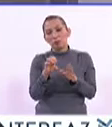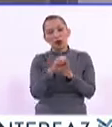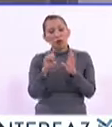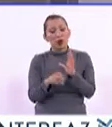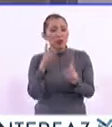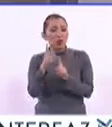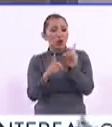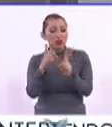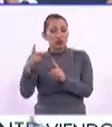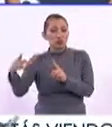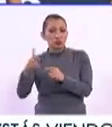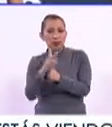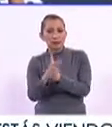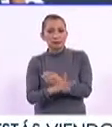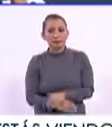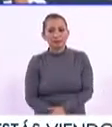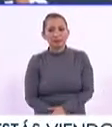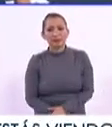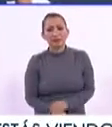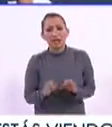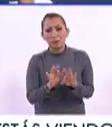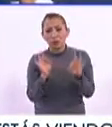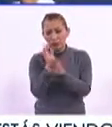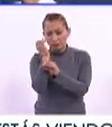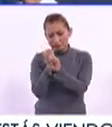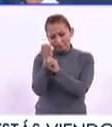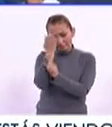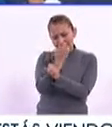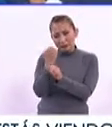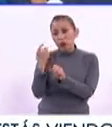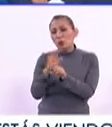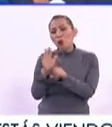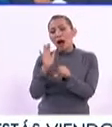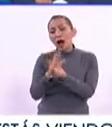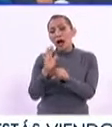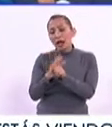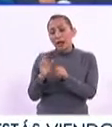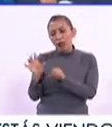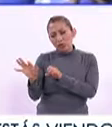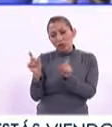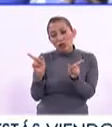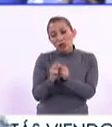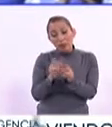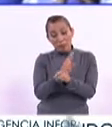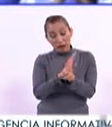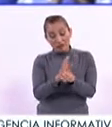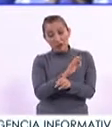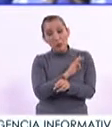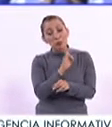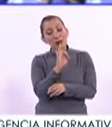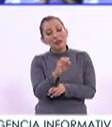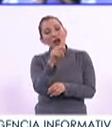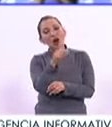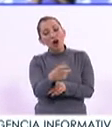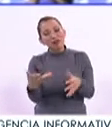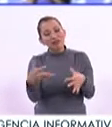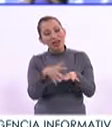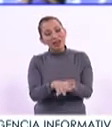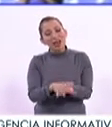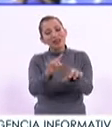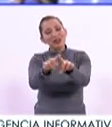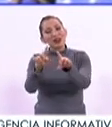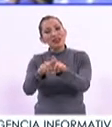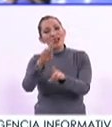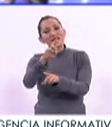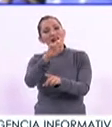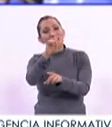pues el deporte nacional. La importancia del estudio radica en el hecho de que ejemplifica los beneficios que pueden alcanzarse con una integración